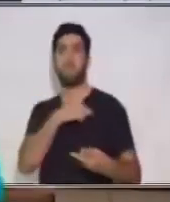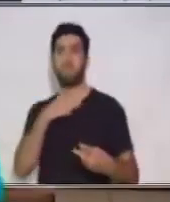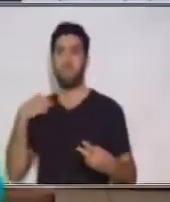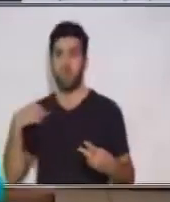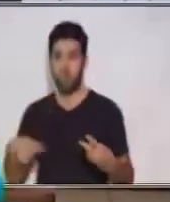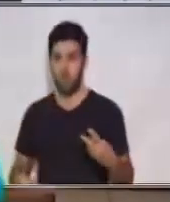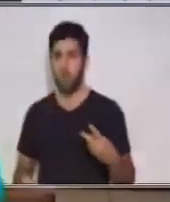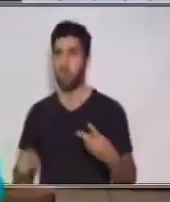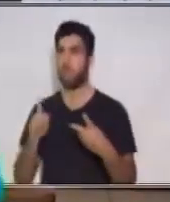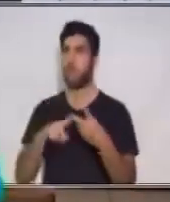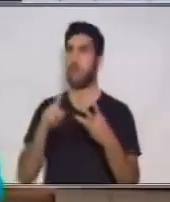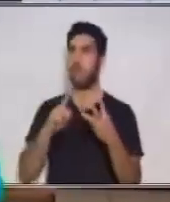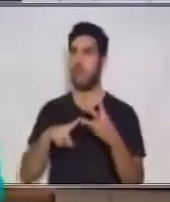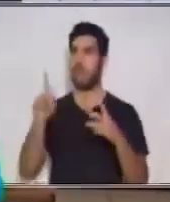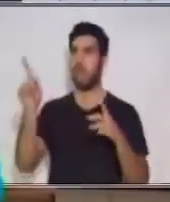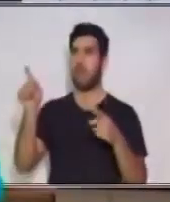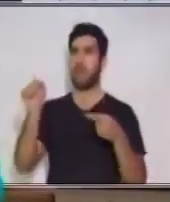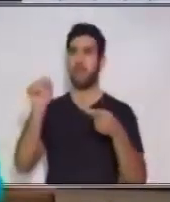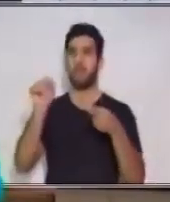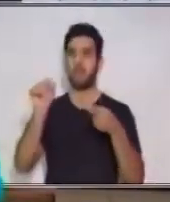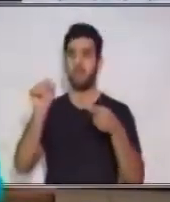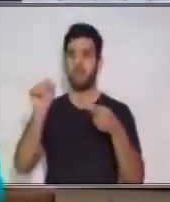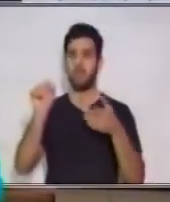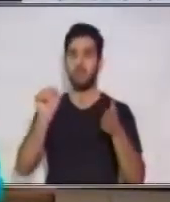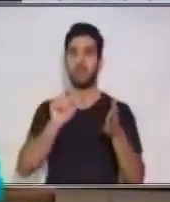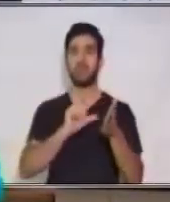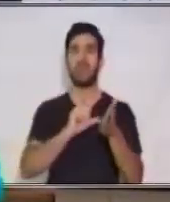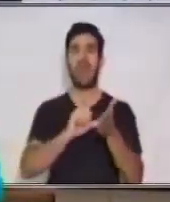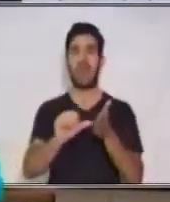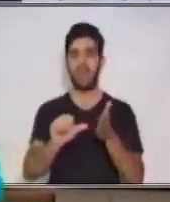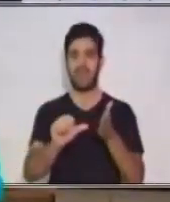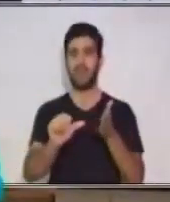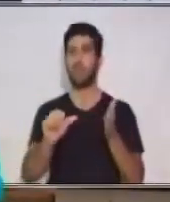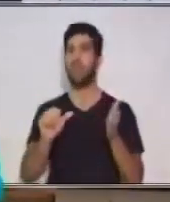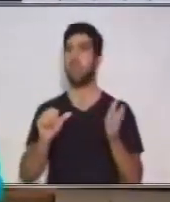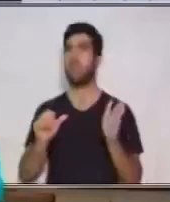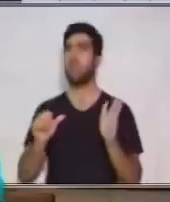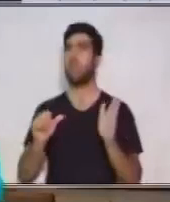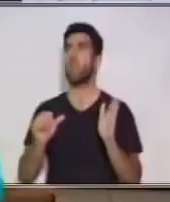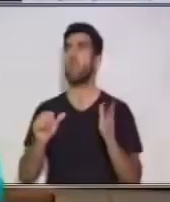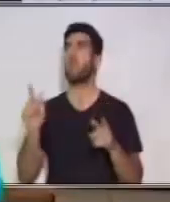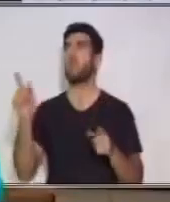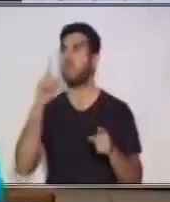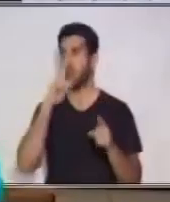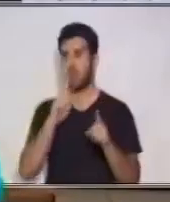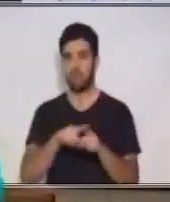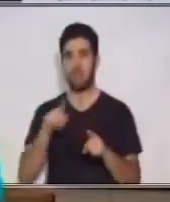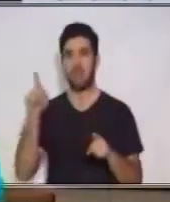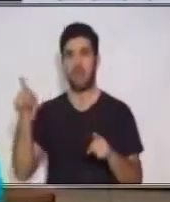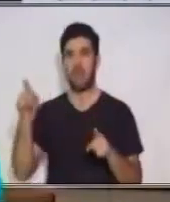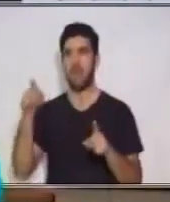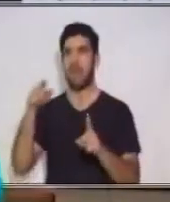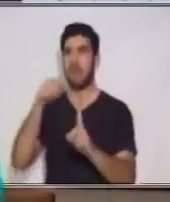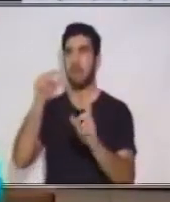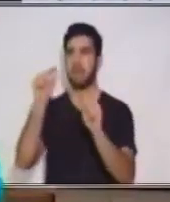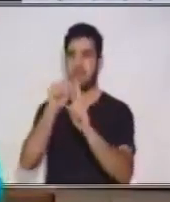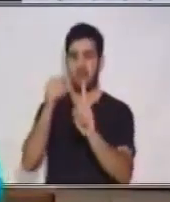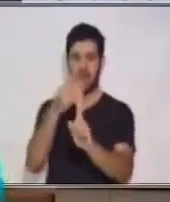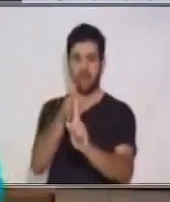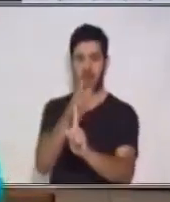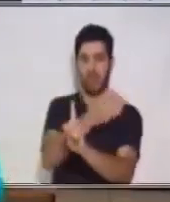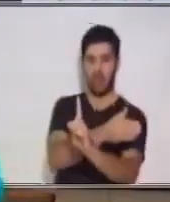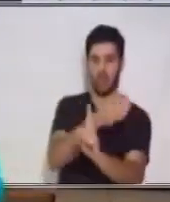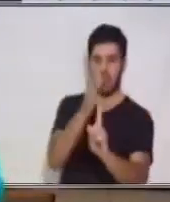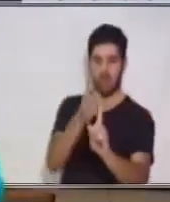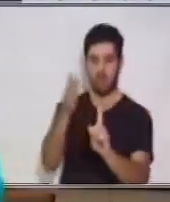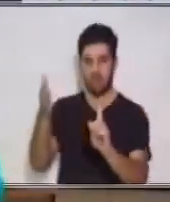les indicaba, lo vamos a ver de una manera más semántica. Con estos temas que estamos identificando, casi no se le conoce